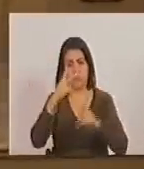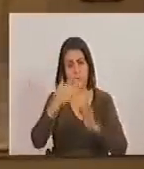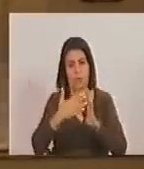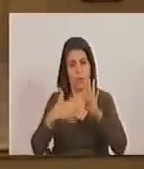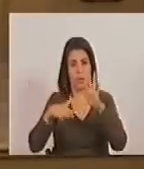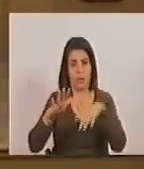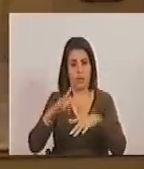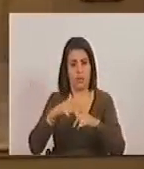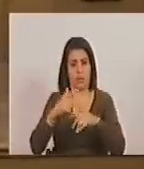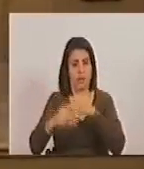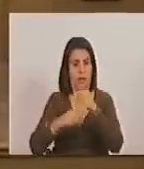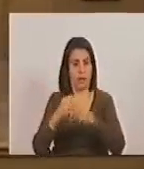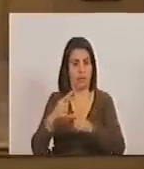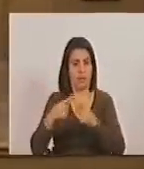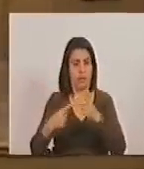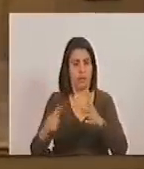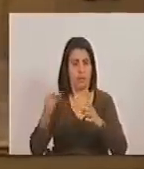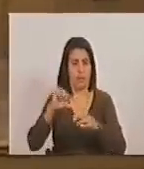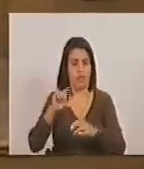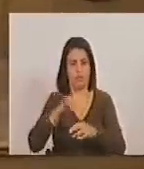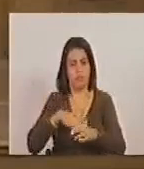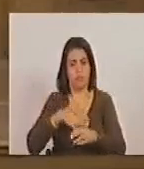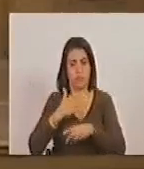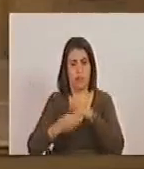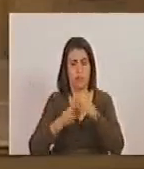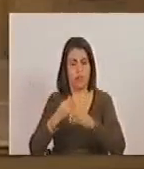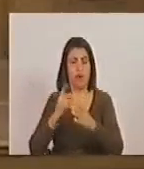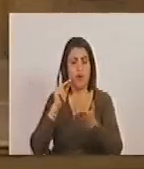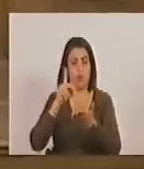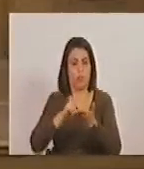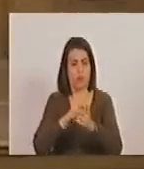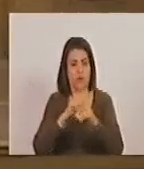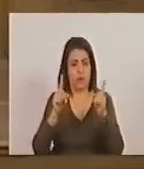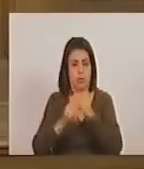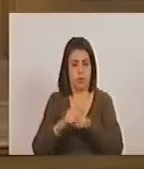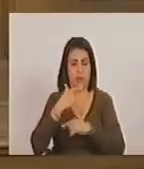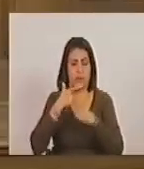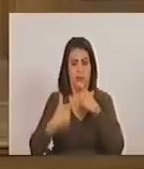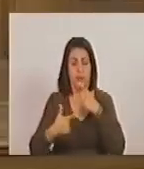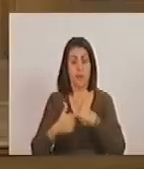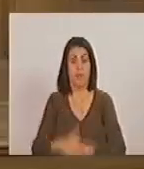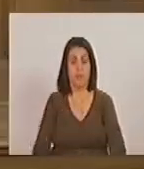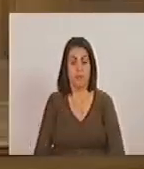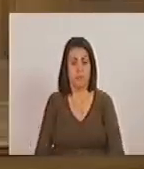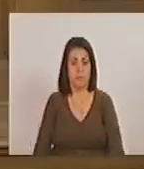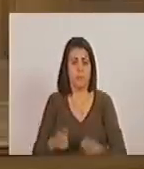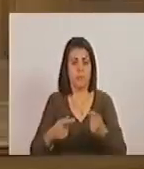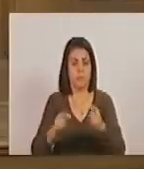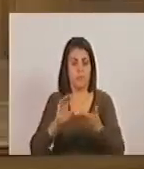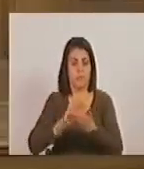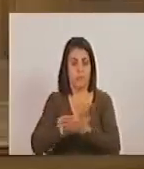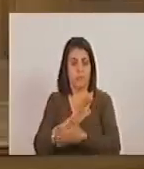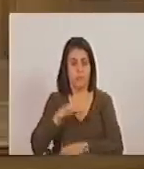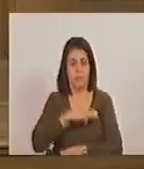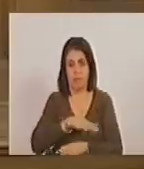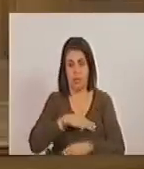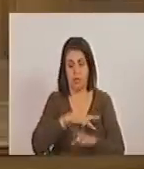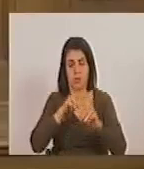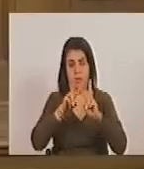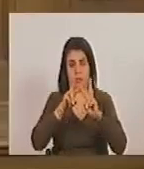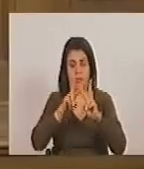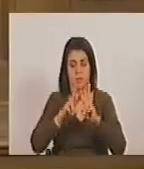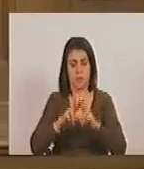y dijeron que no hacíamos más cola y nos pusieron a padecer las sanciones que pidieron. Y trataron de eliminar la Gran Misión Viviente de